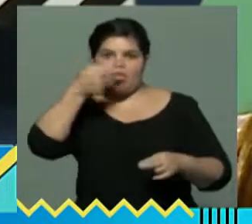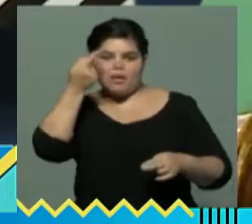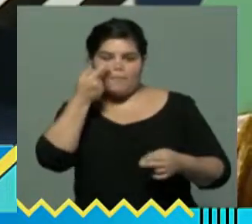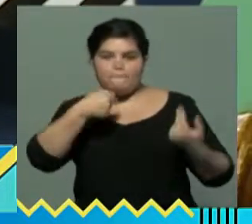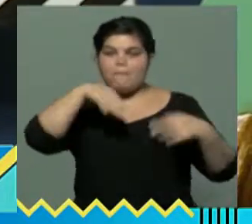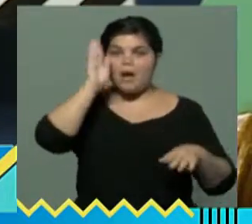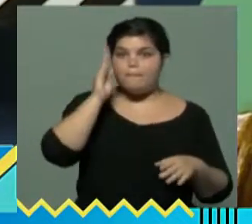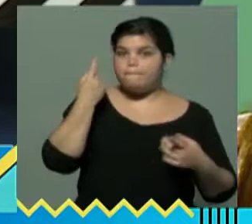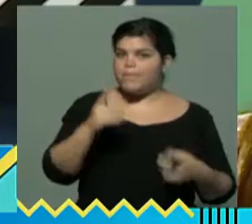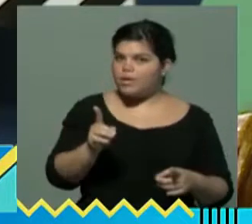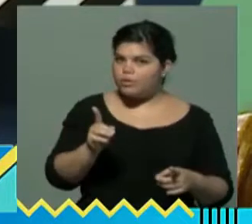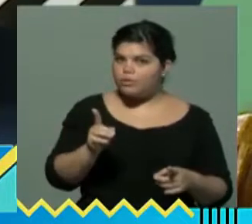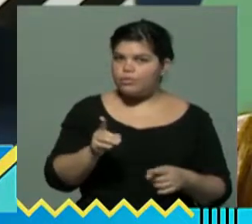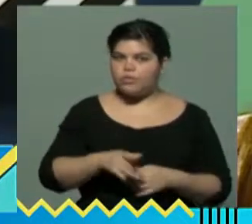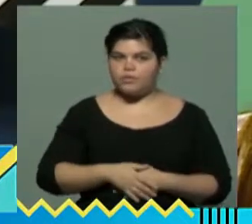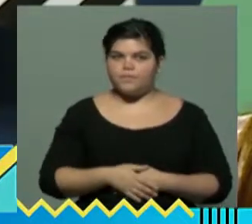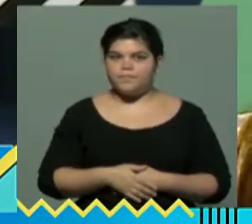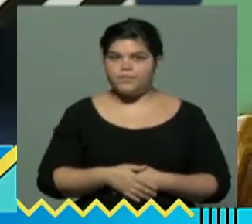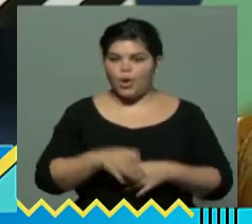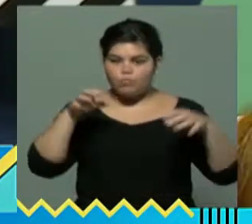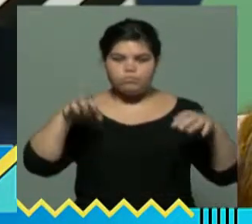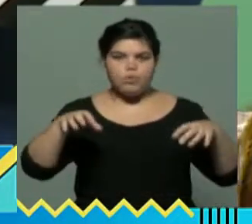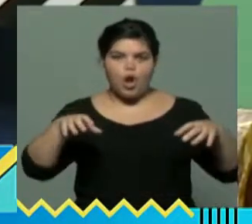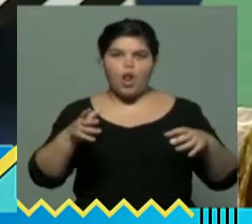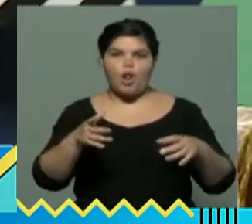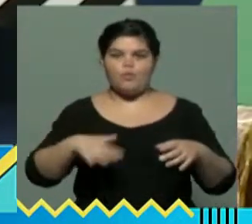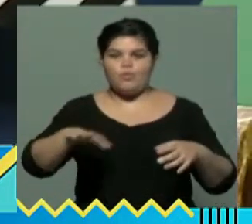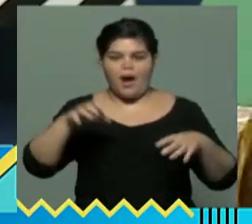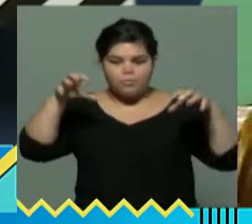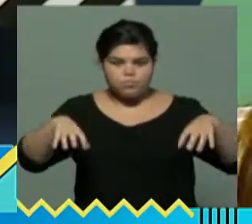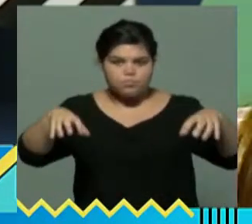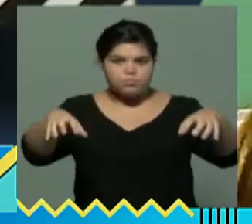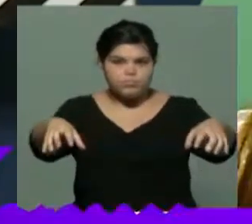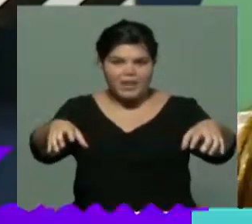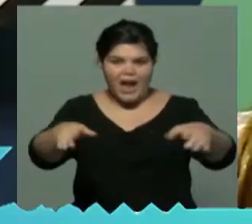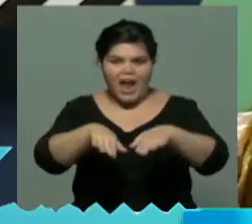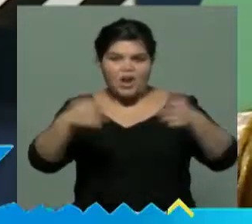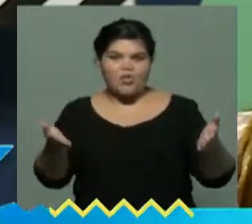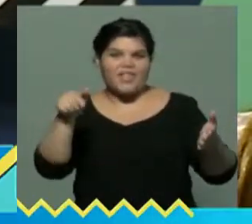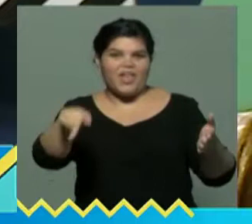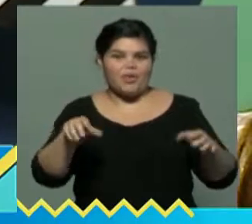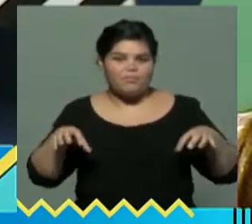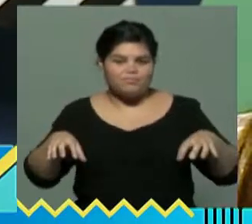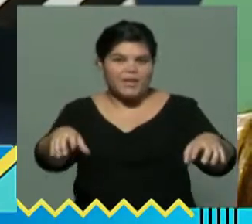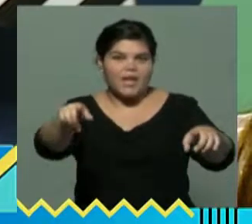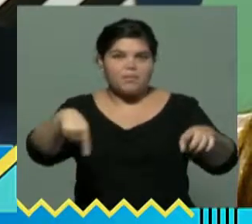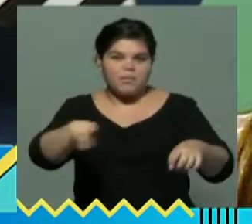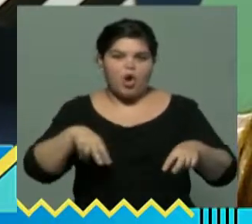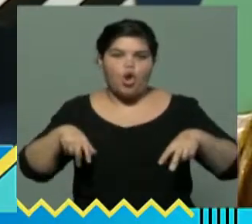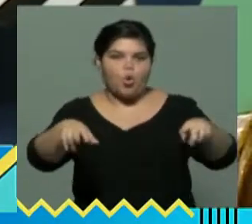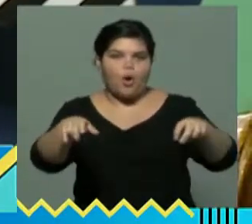pero no ha salido a combatir que todos esos locales que hoy están lucrando de mejor manera porque tienen una mejor